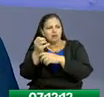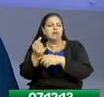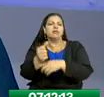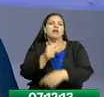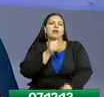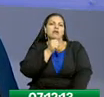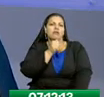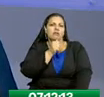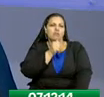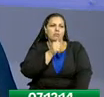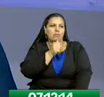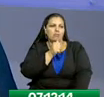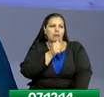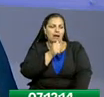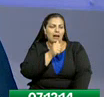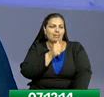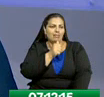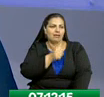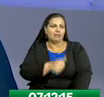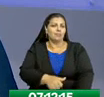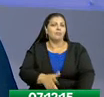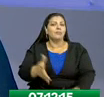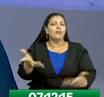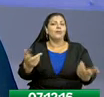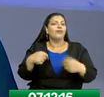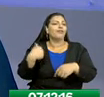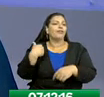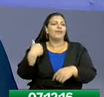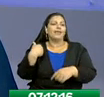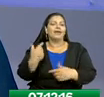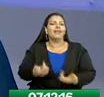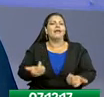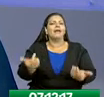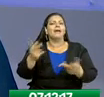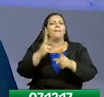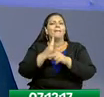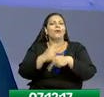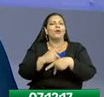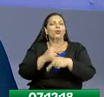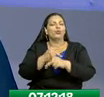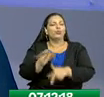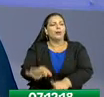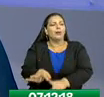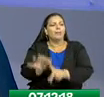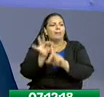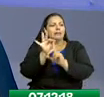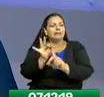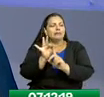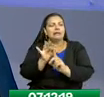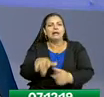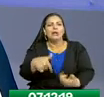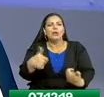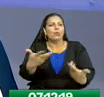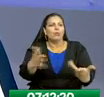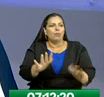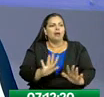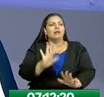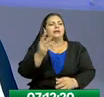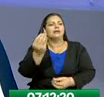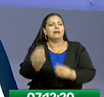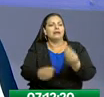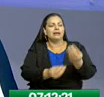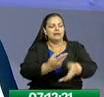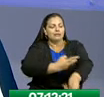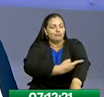Atlanta. En los próximos días entiendo de que estamos a la espera de que ya haya un resultado. De parte del